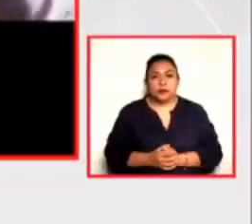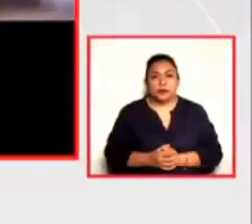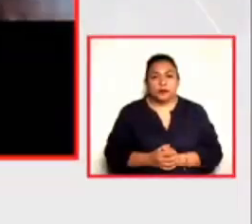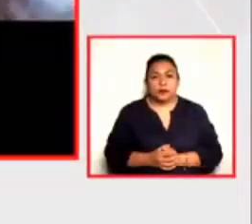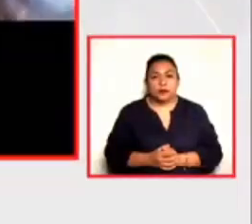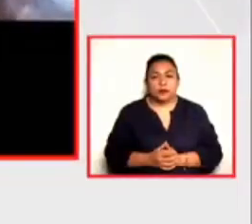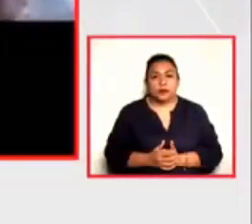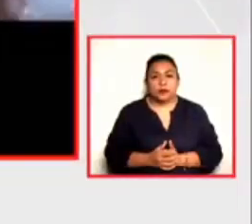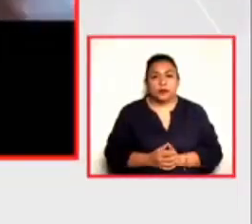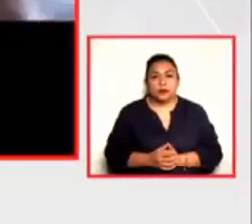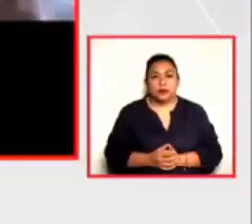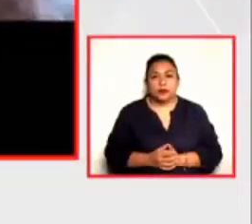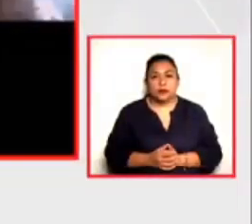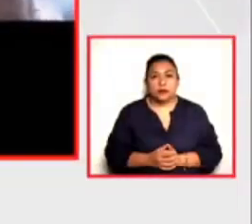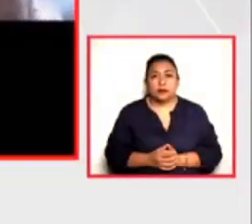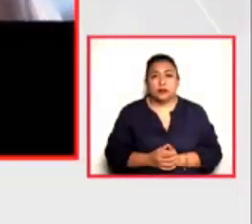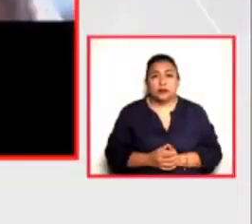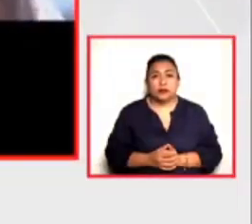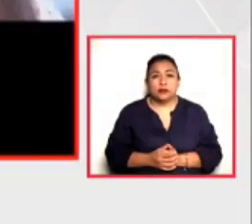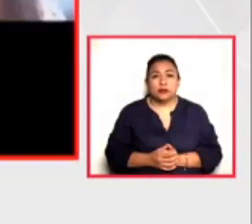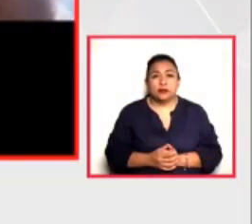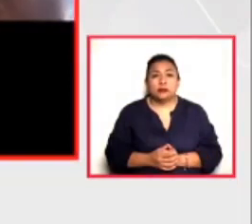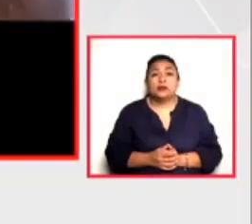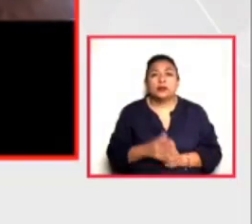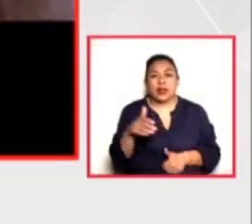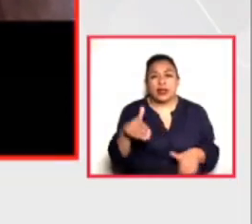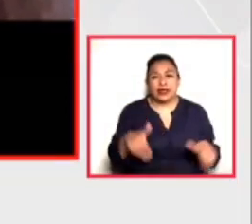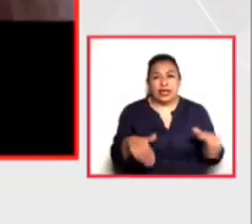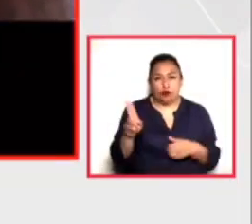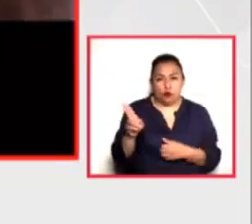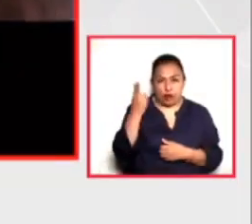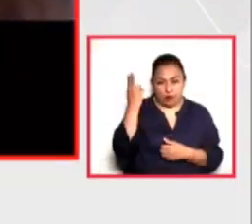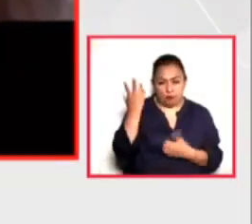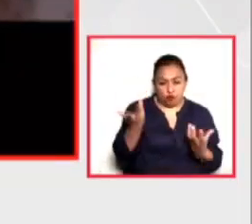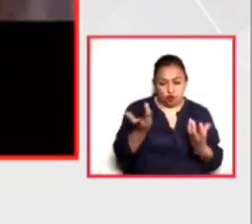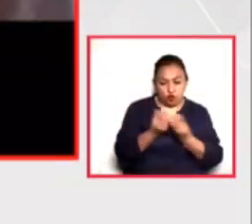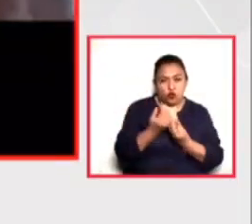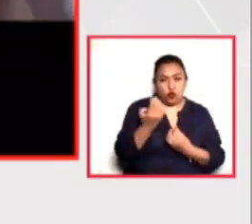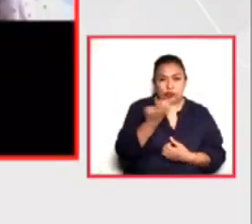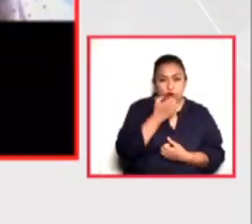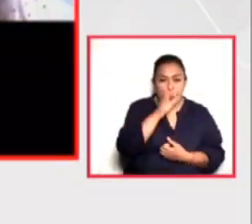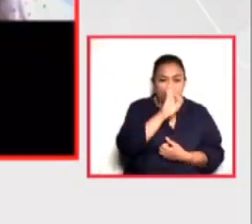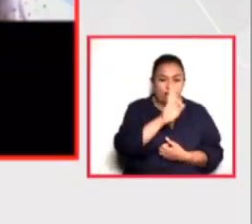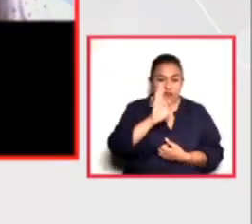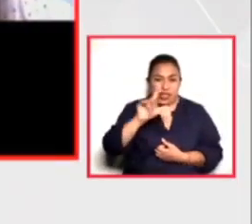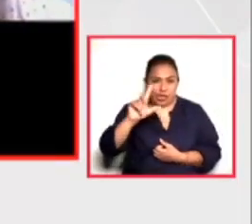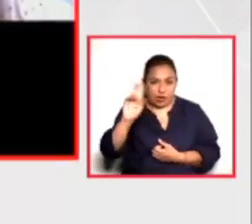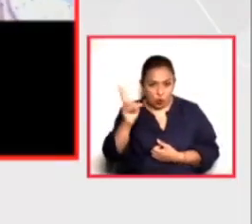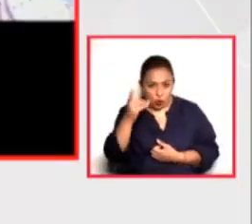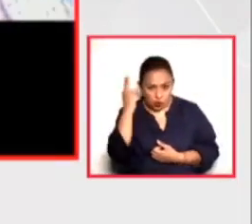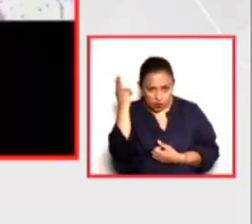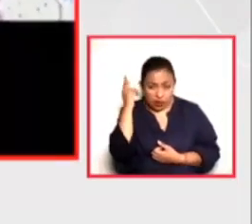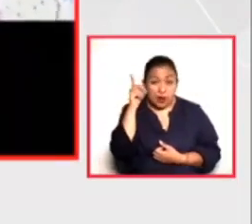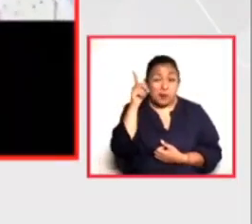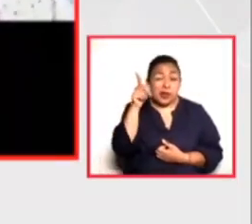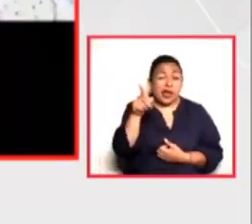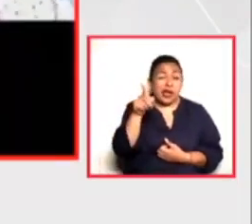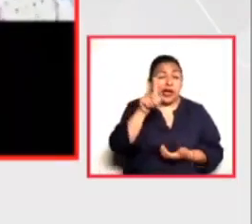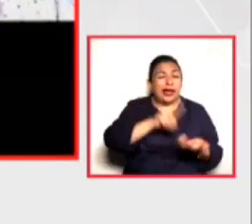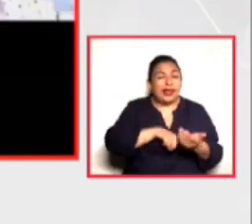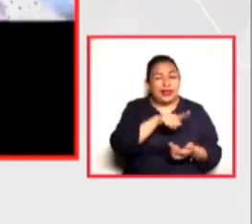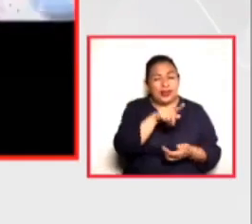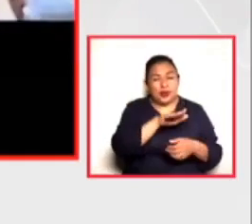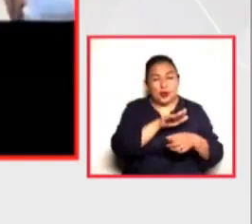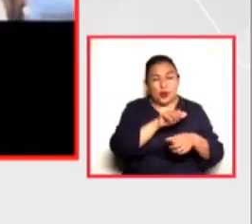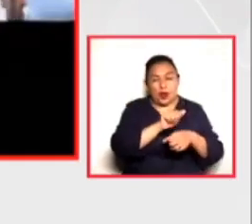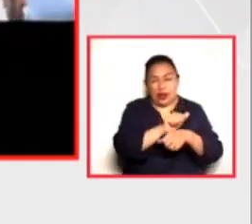Llega tarde, dice que no sabe. Teatro UNAM, en colaboración con la Facultad de Filosofía y Letras de la Universidad de Buenos Aires, Argentina, iniciaron un ciclo